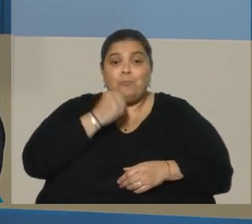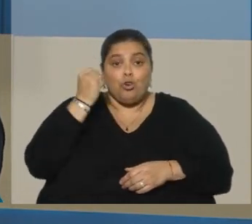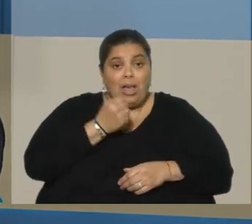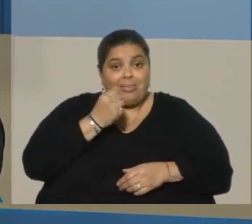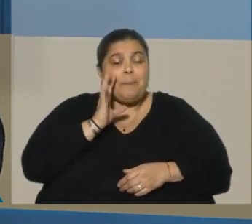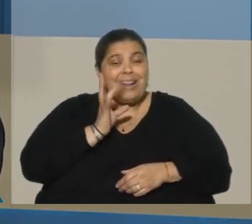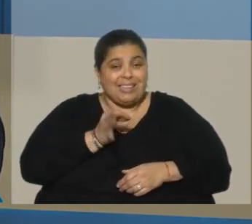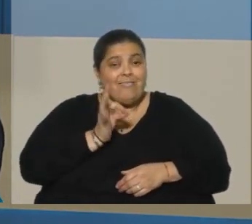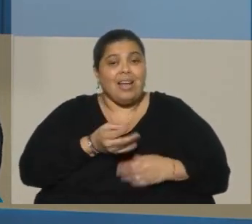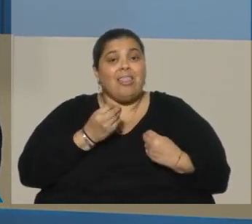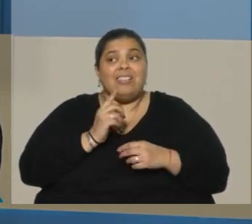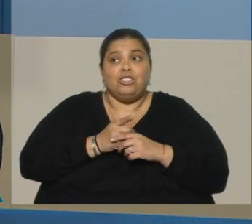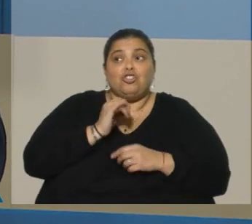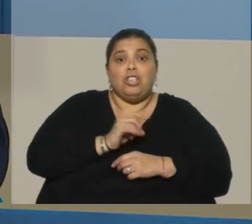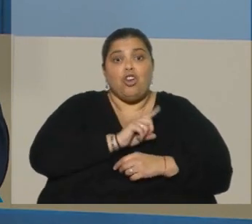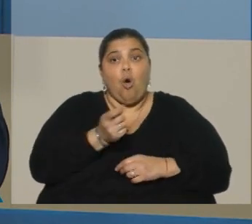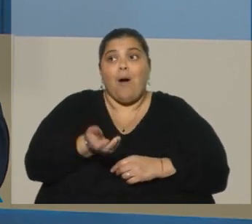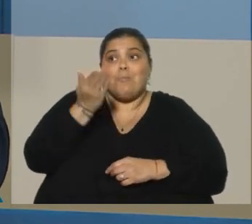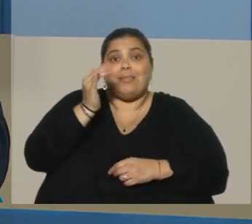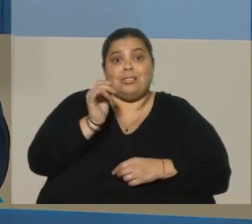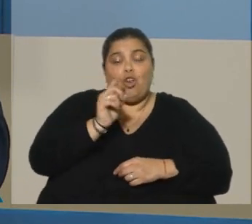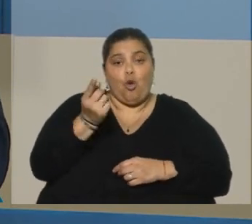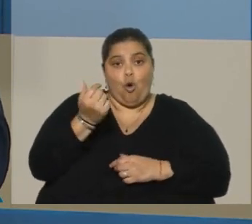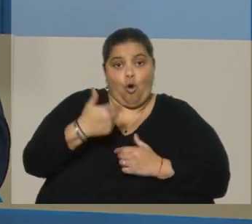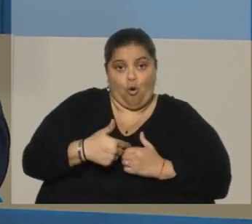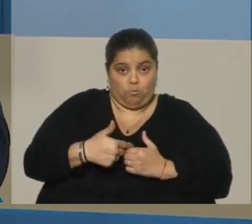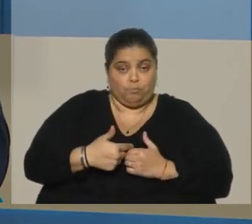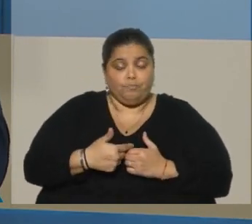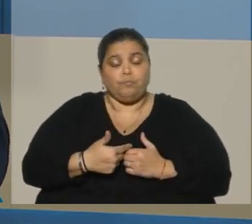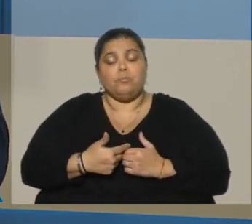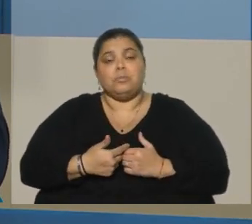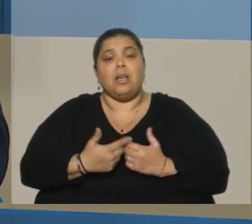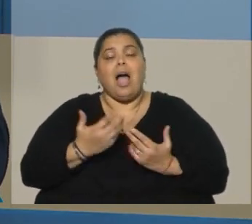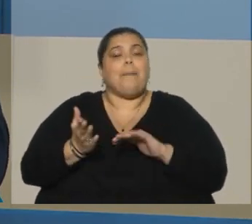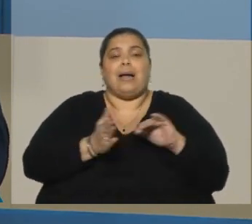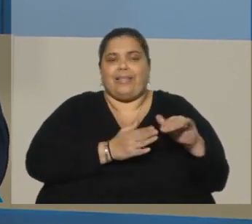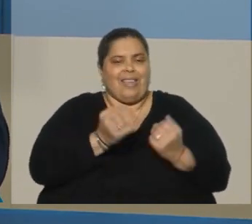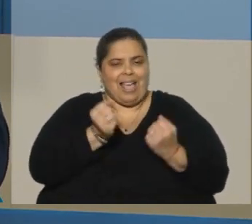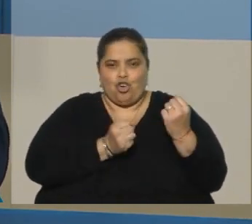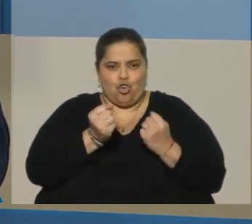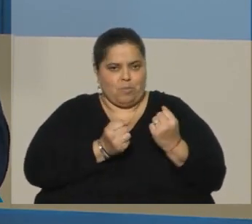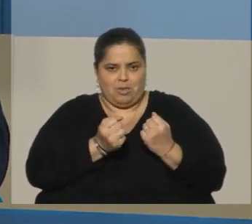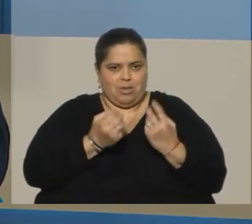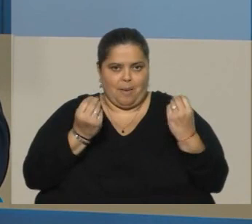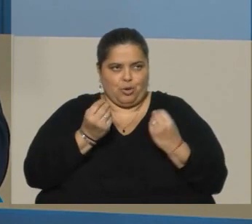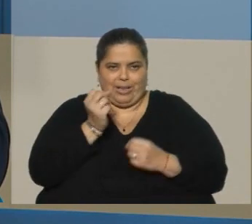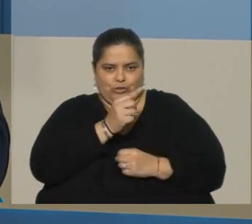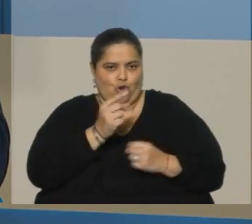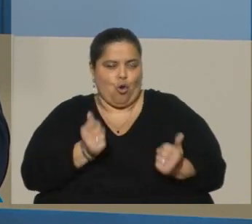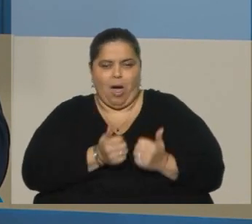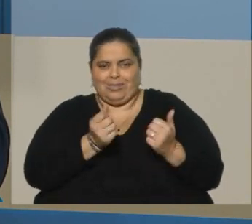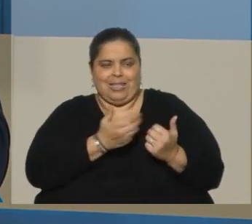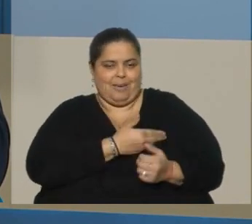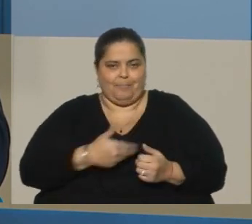toma de decisiones, más allá de la situación de la sociedad, más allá de la economía que analiza el Poder Ejecutivo con la OPP y con el